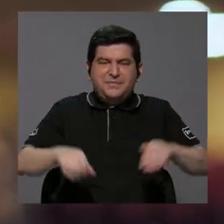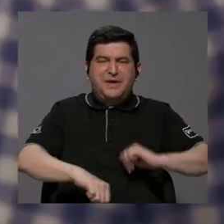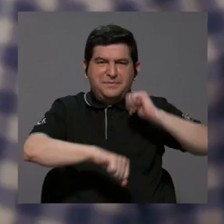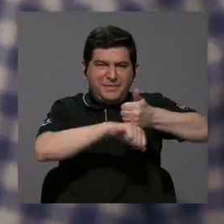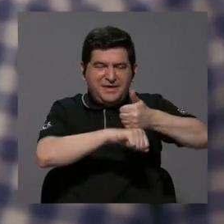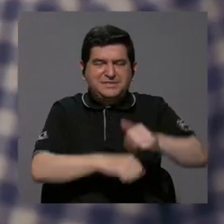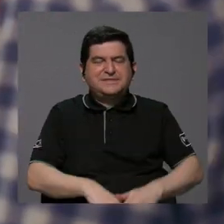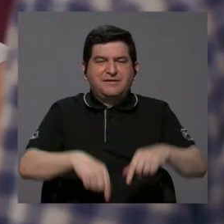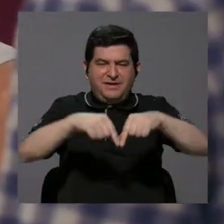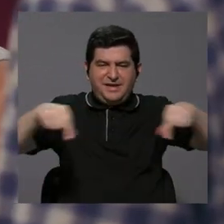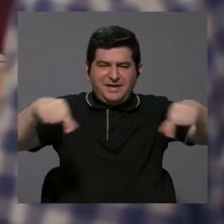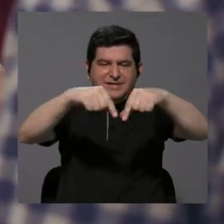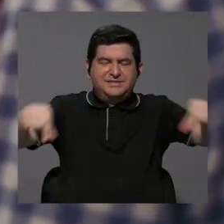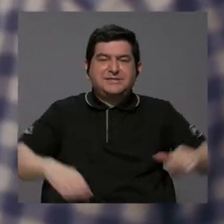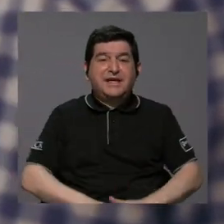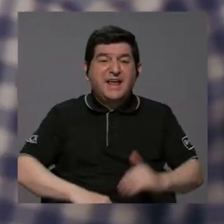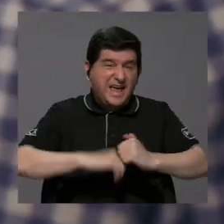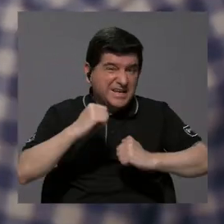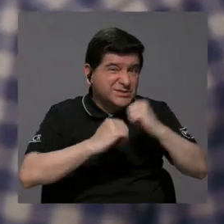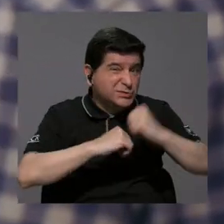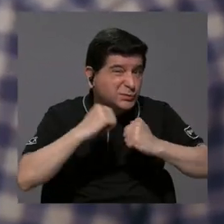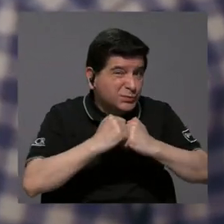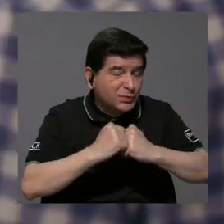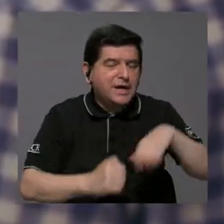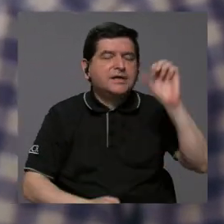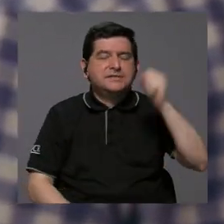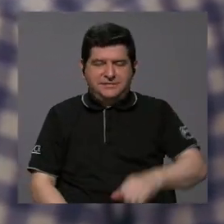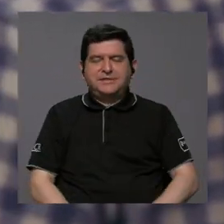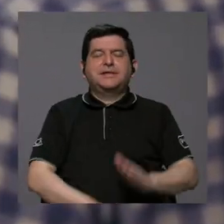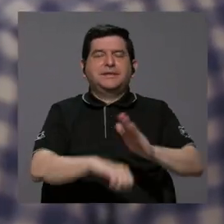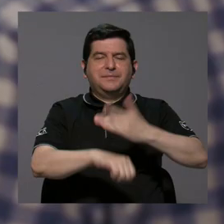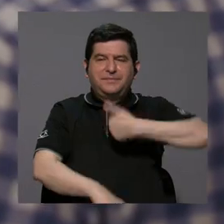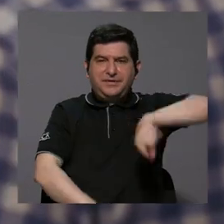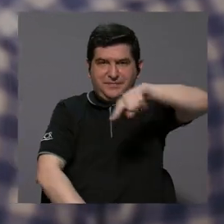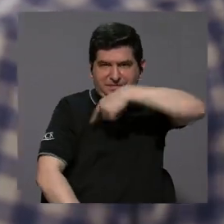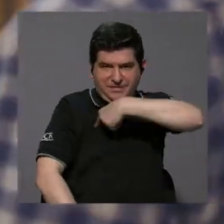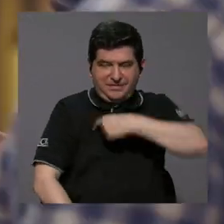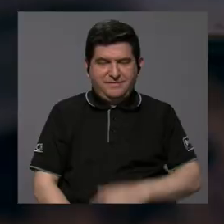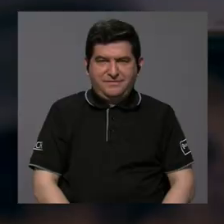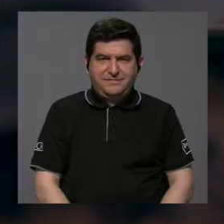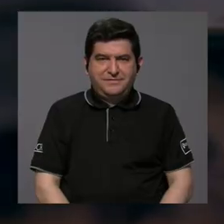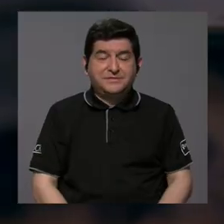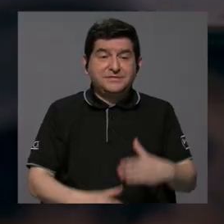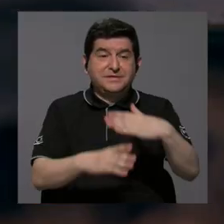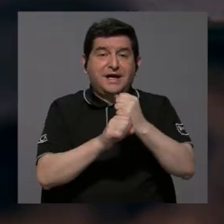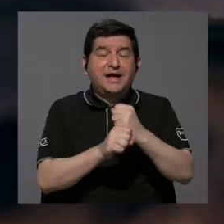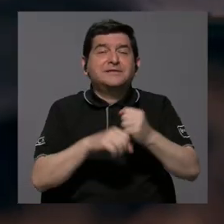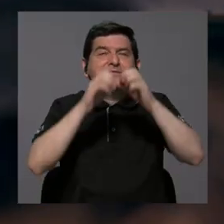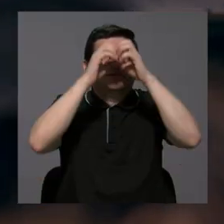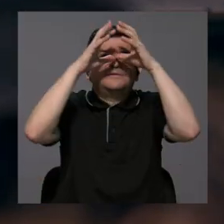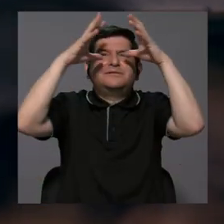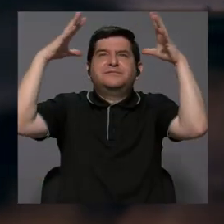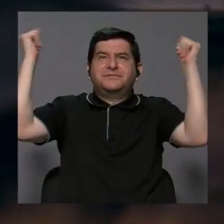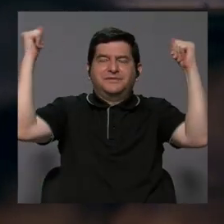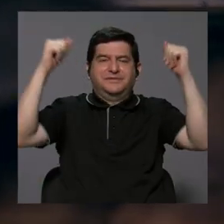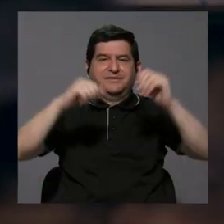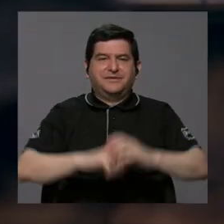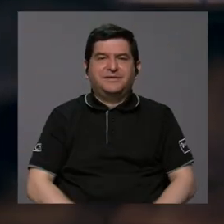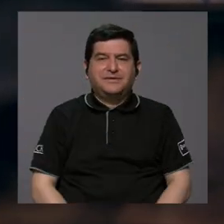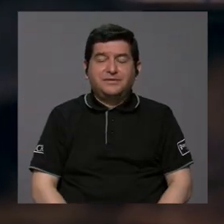poner cosas no puedo tener pólvora infraestructura que nos permita hacer lo que imaginamos